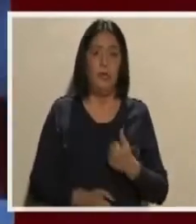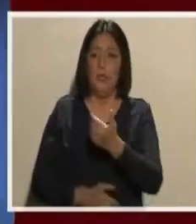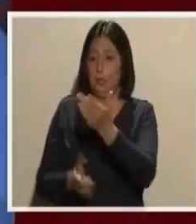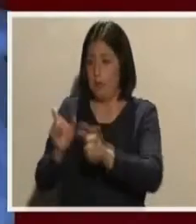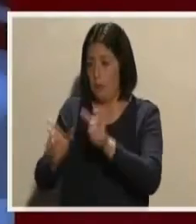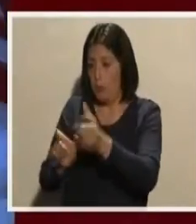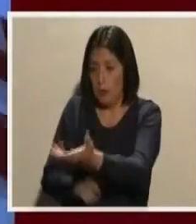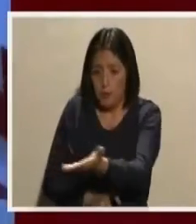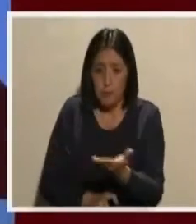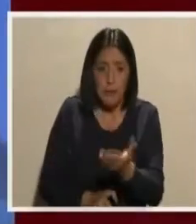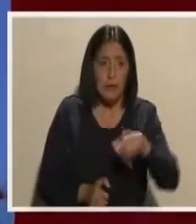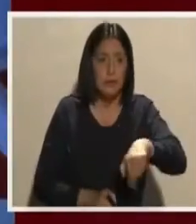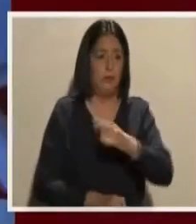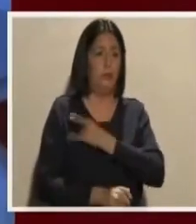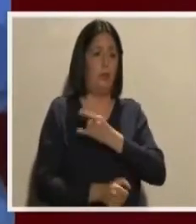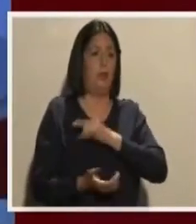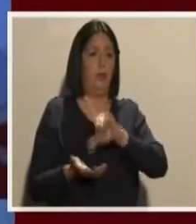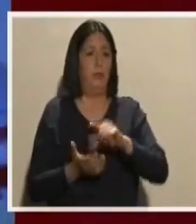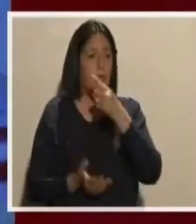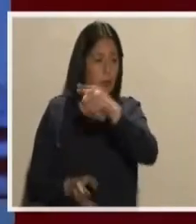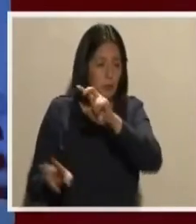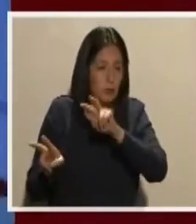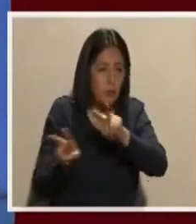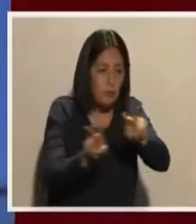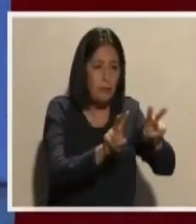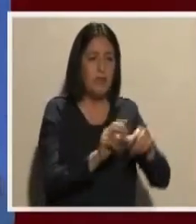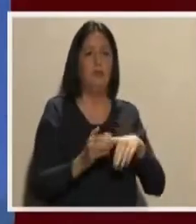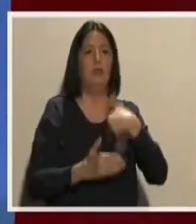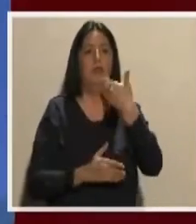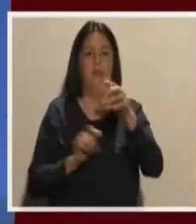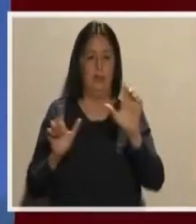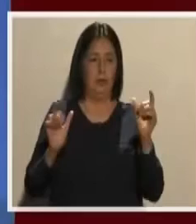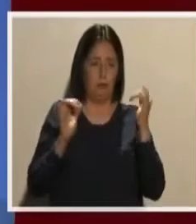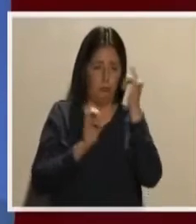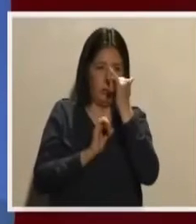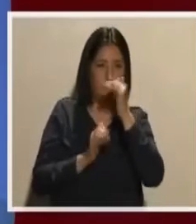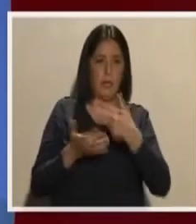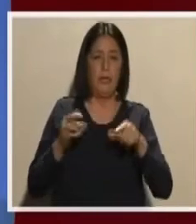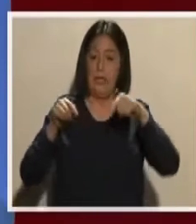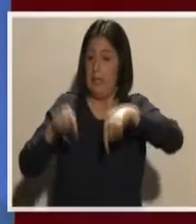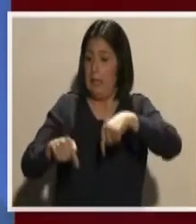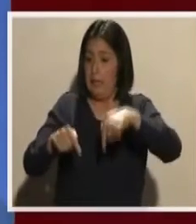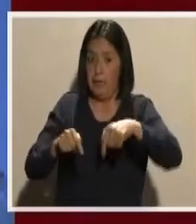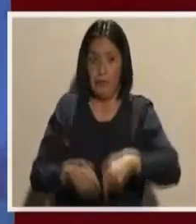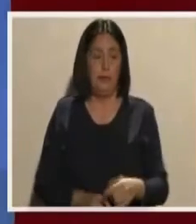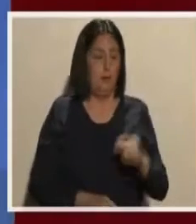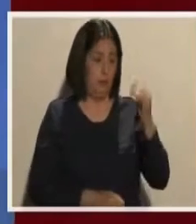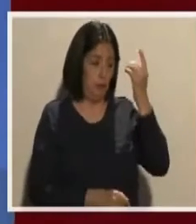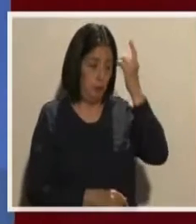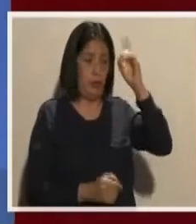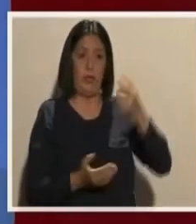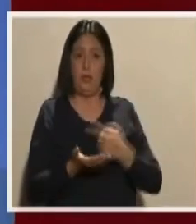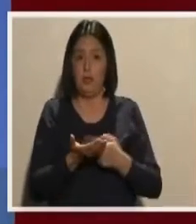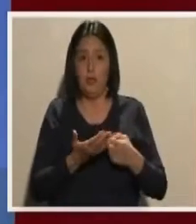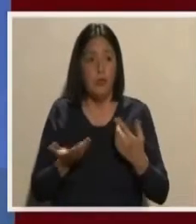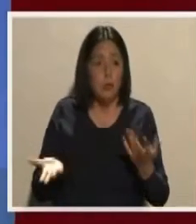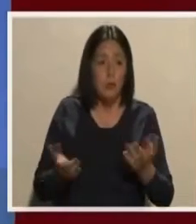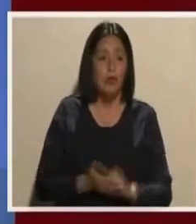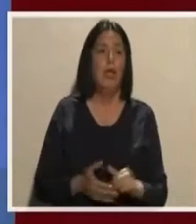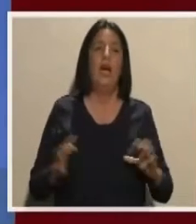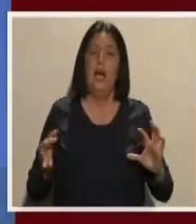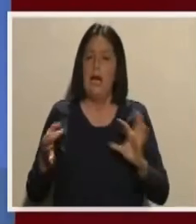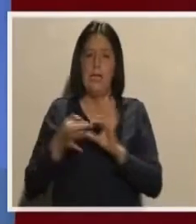Lima, a ustedes que nos están viendo al otro lado de las cámaras. Este acto democrático cuenta con la colaboración de